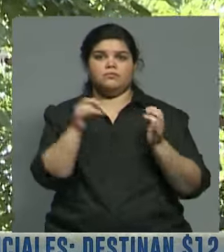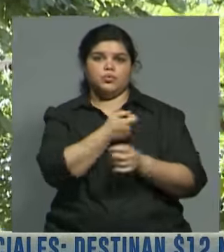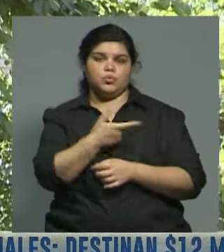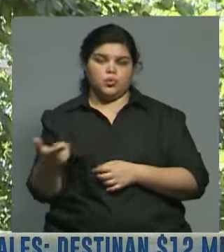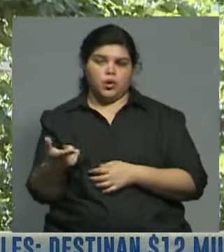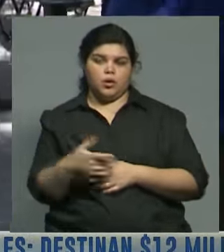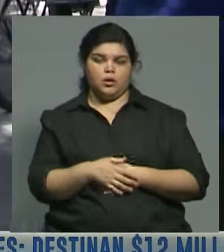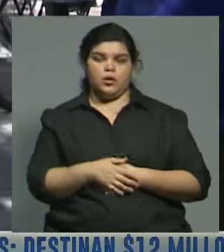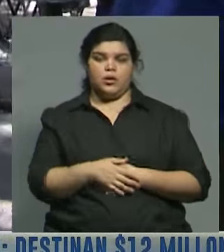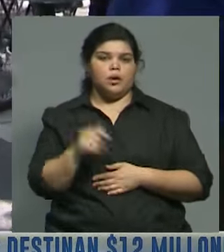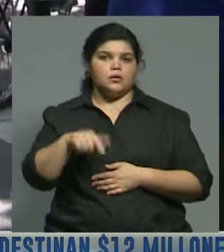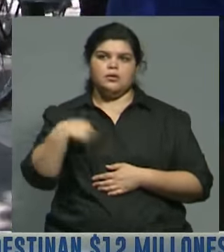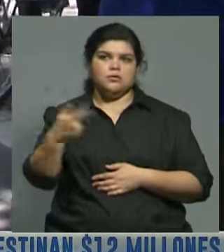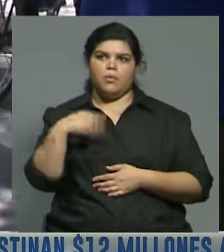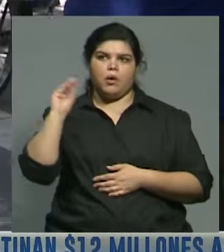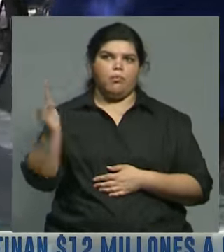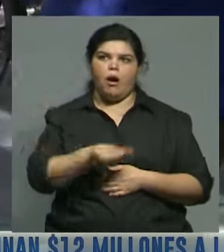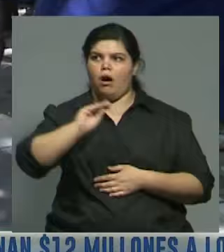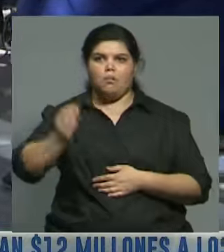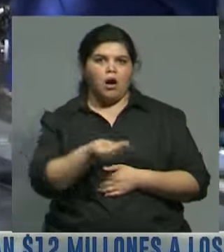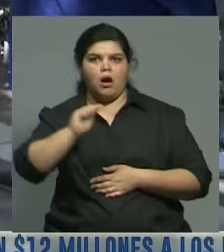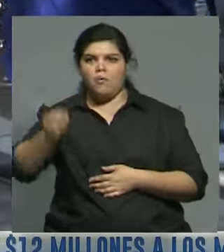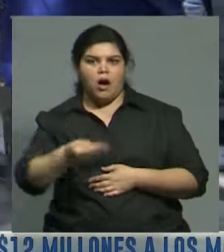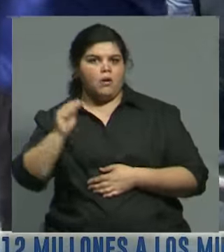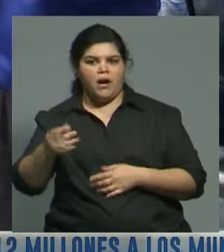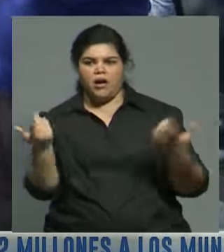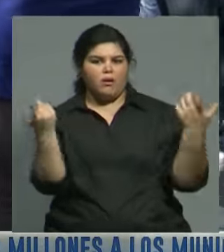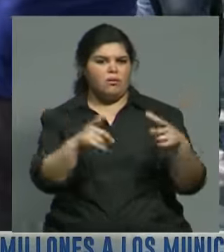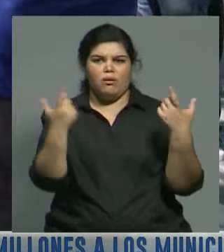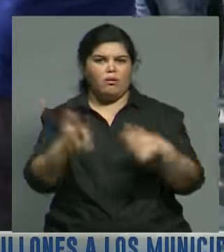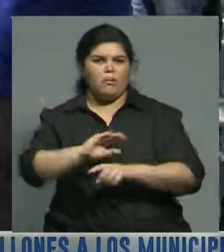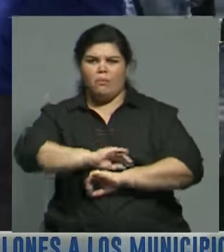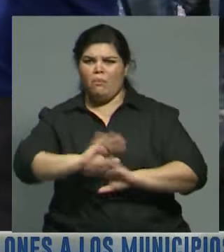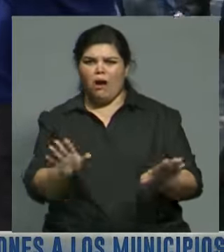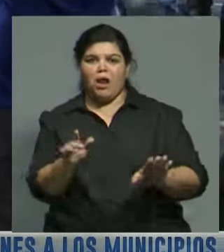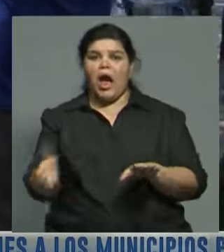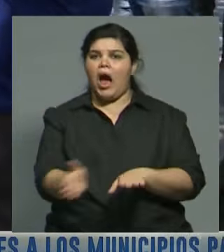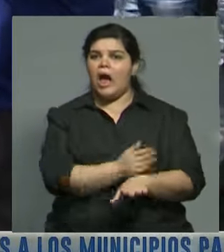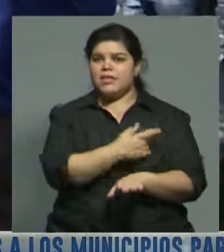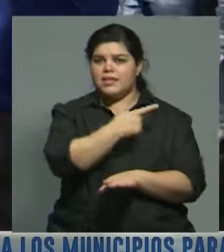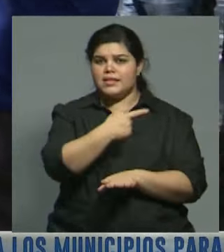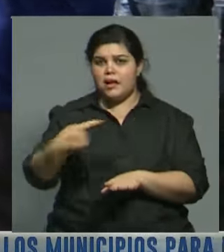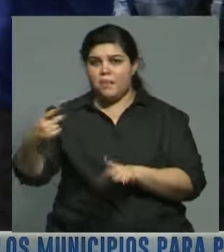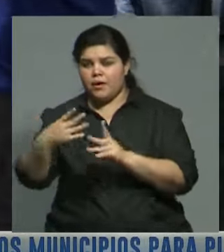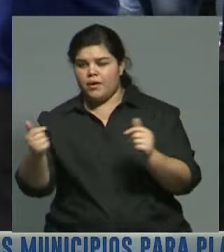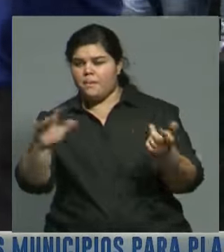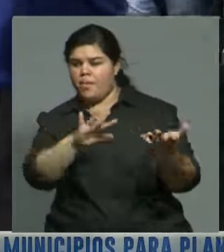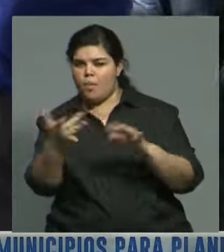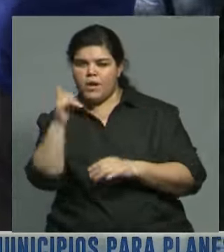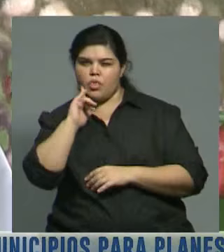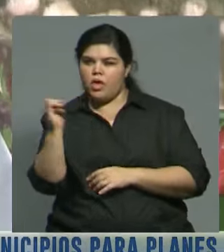venido sistemáticamente fracasando estas reuniones y estamos analizando antes de que termine la semana, probablemente el día